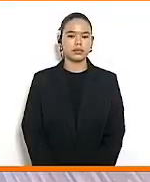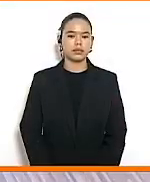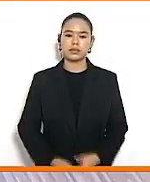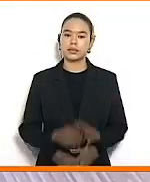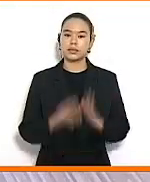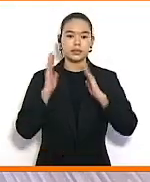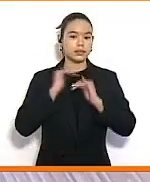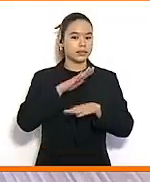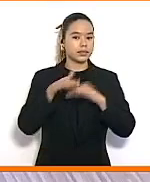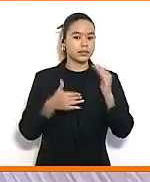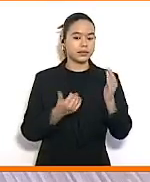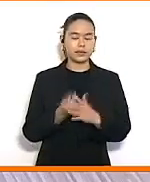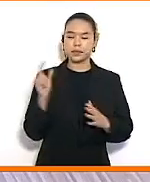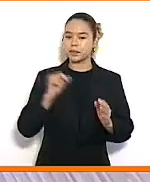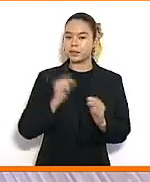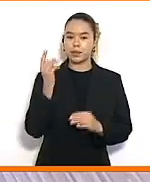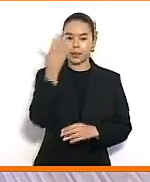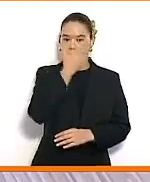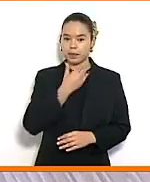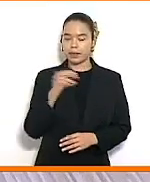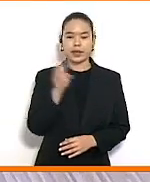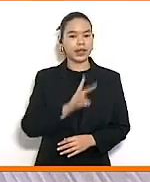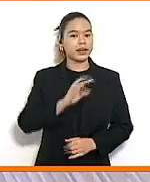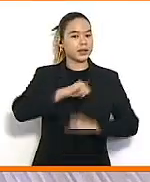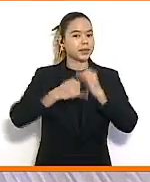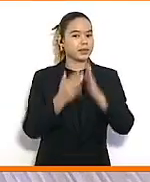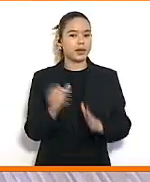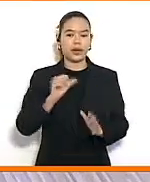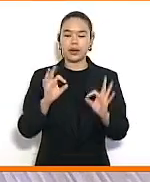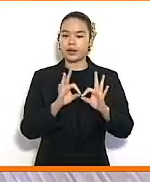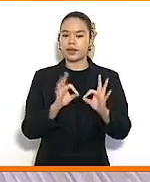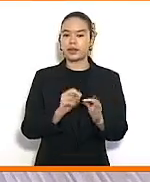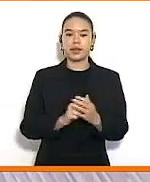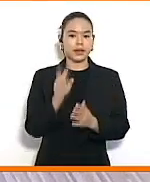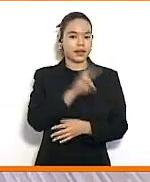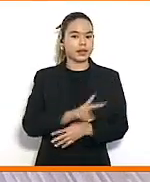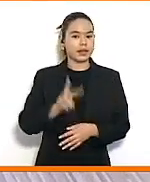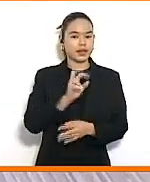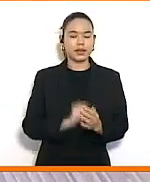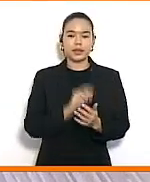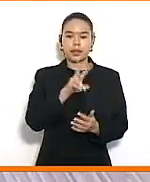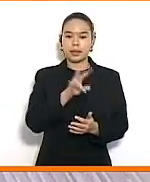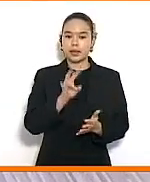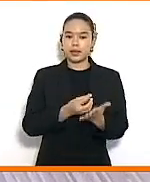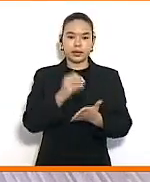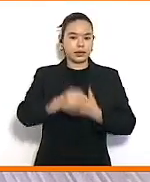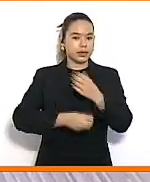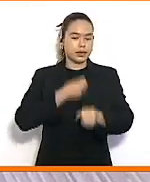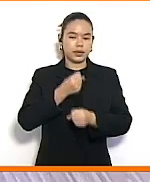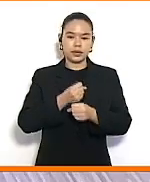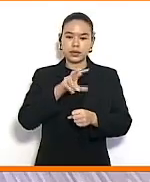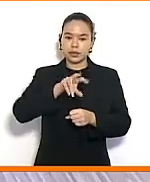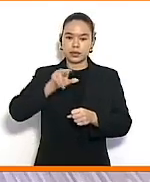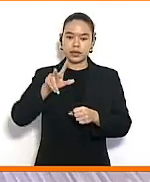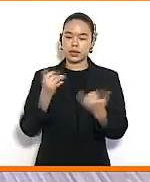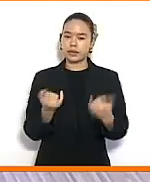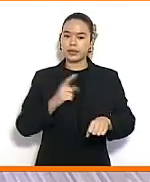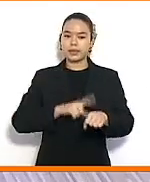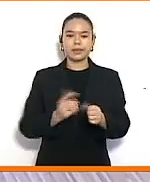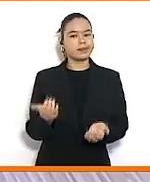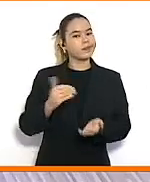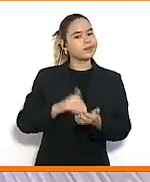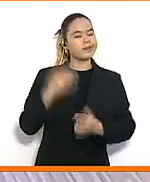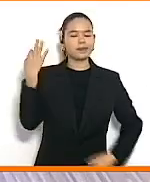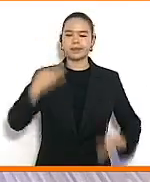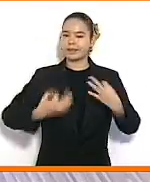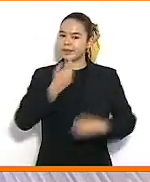Espero que estén pasando un feliz viernes, queridos jugadores. Hoy es 27 de octubre del año 2023. Nuevamente te llevamos la alegría